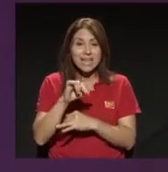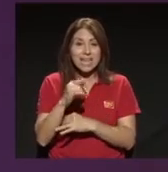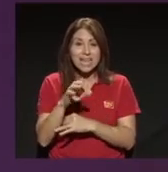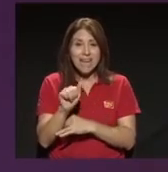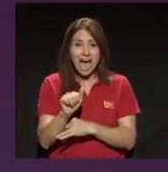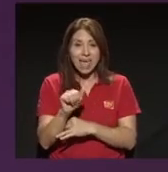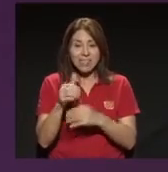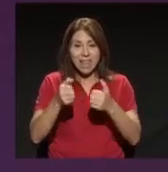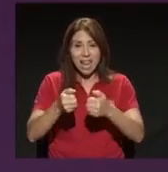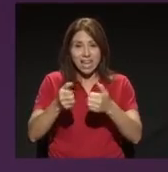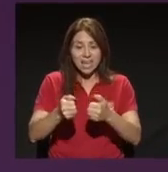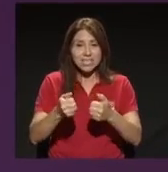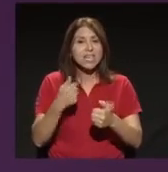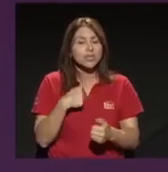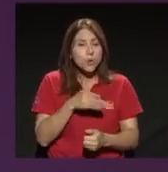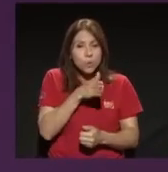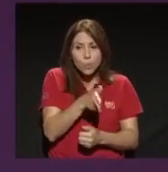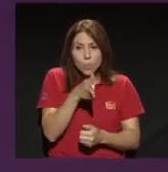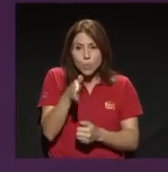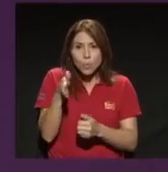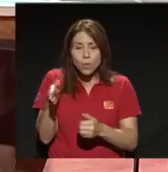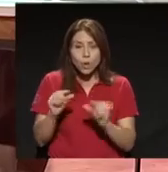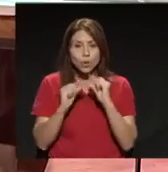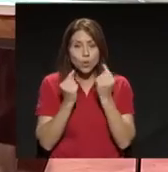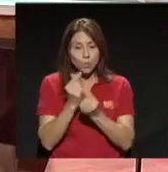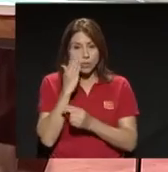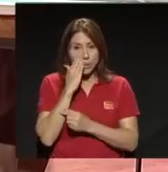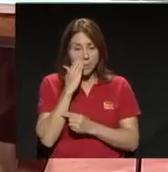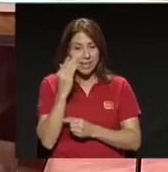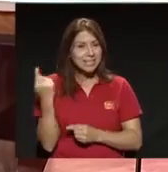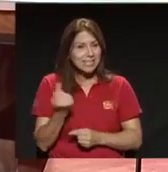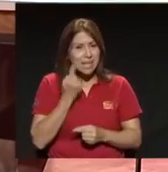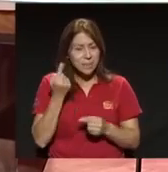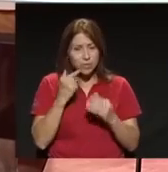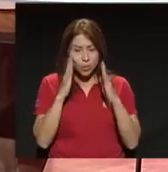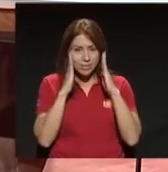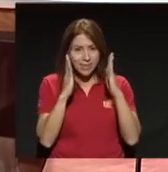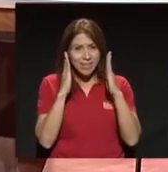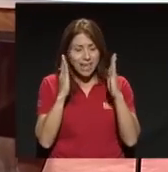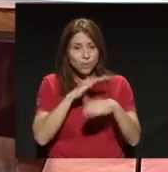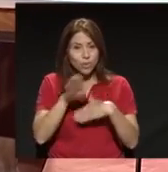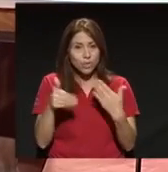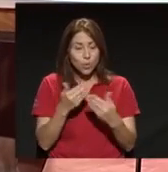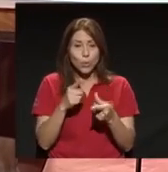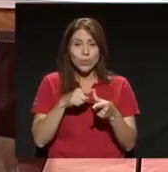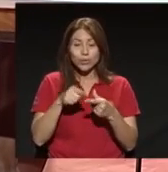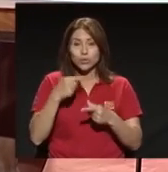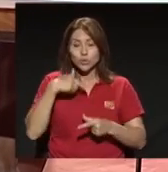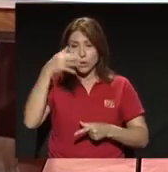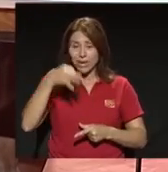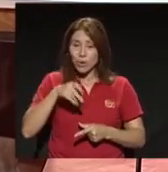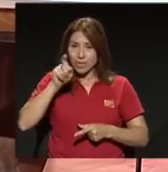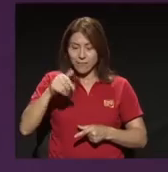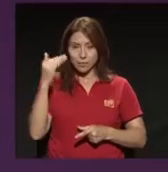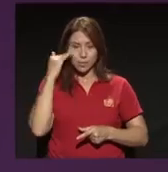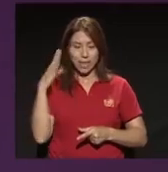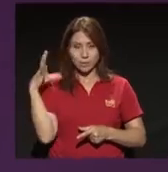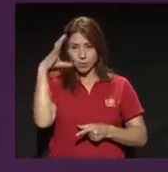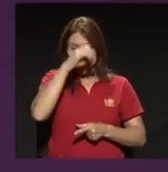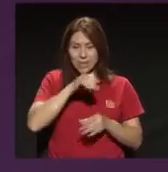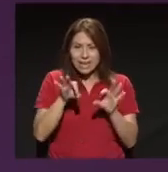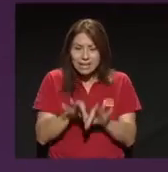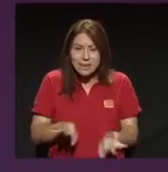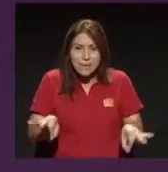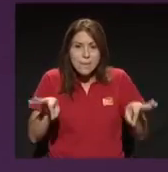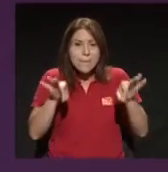siempre estaba como muy al tanto de todo entonces yo creo que es y una conciencia de lo valioso que es los